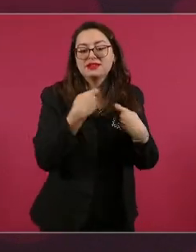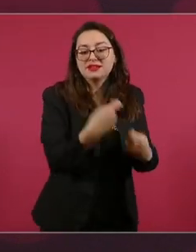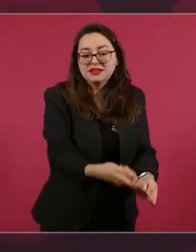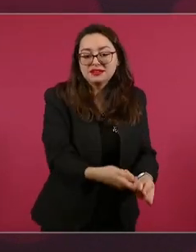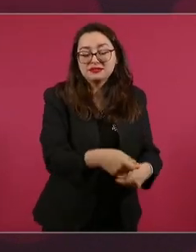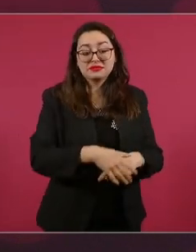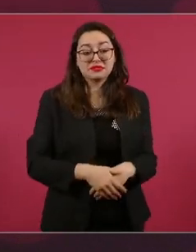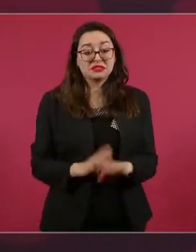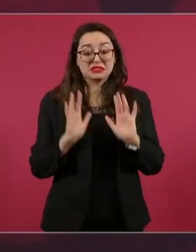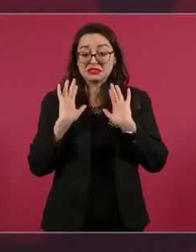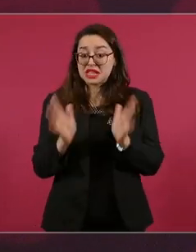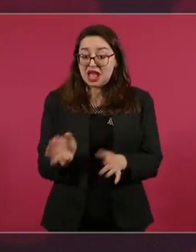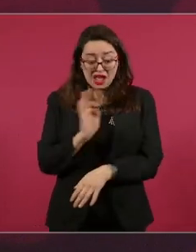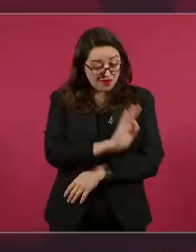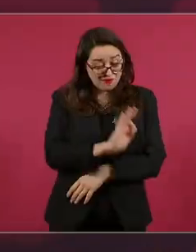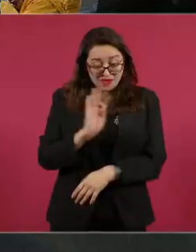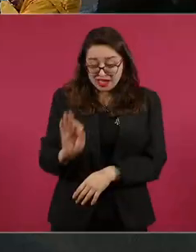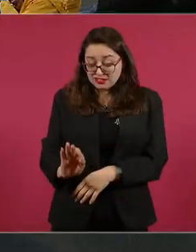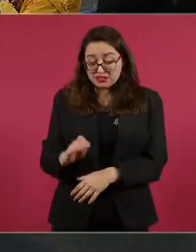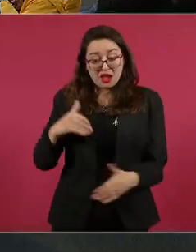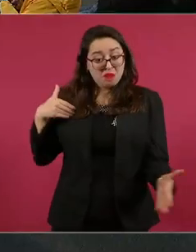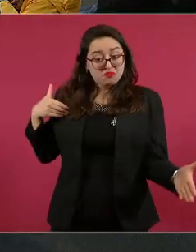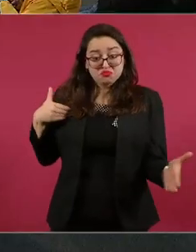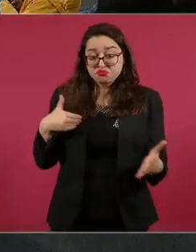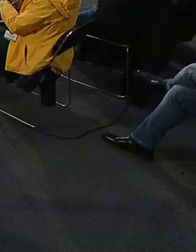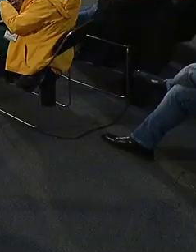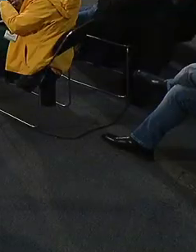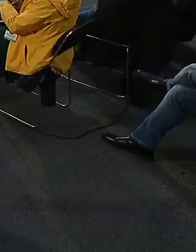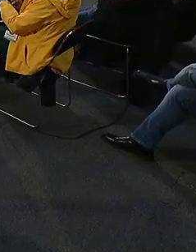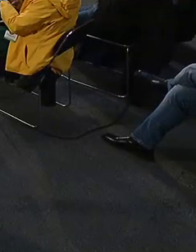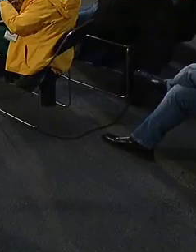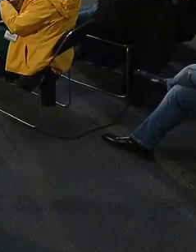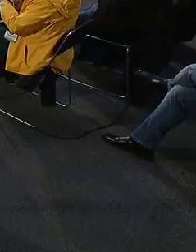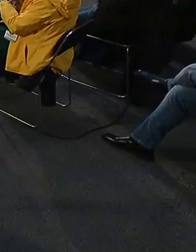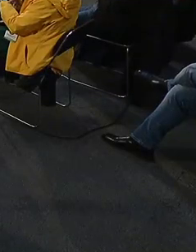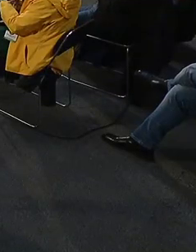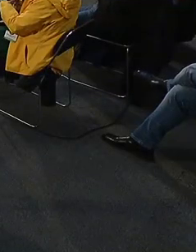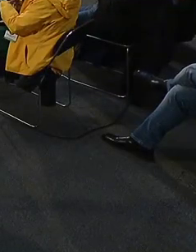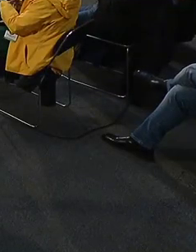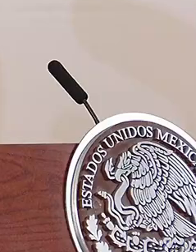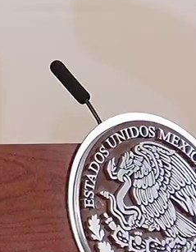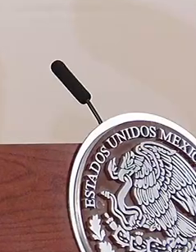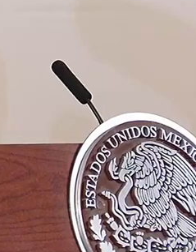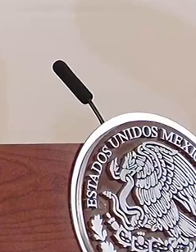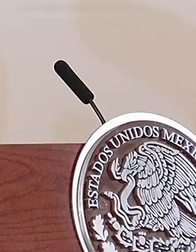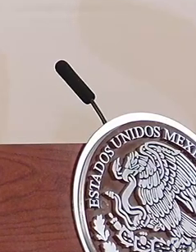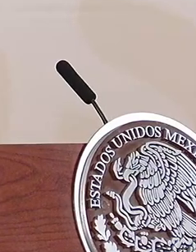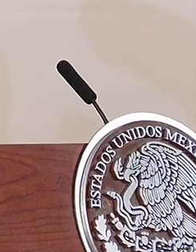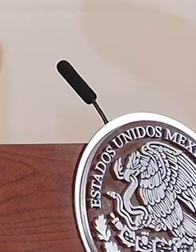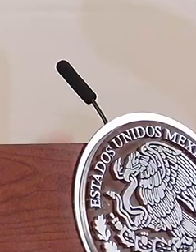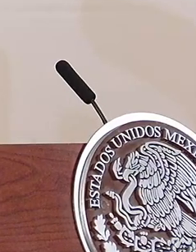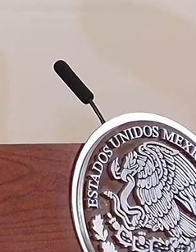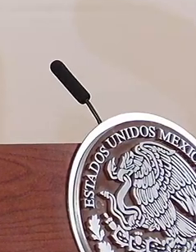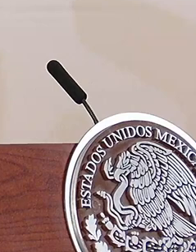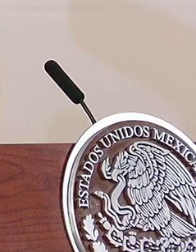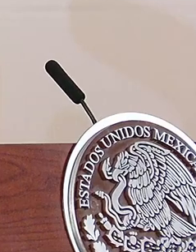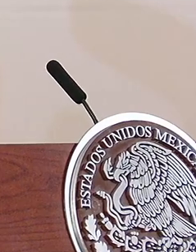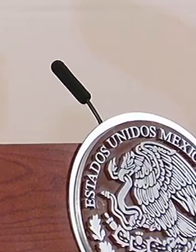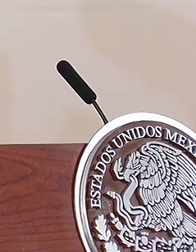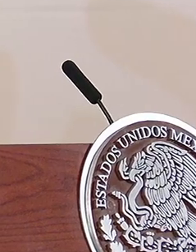se venció la concesión, o sea, el término de la concesión, creo que el año